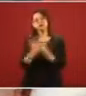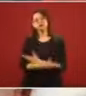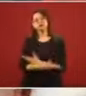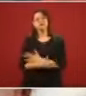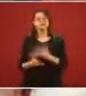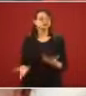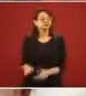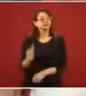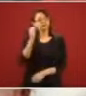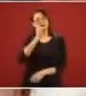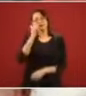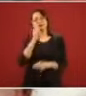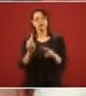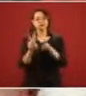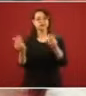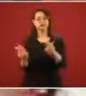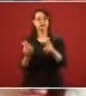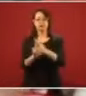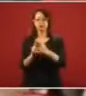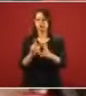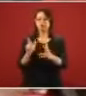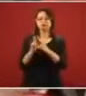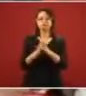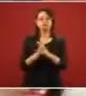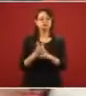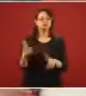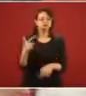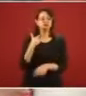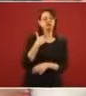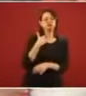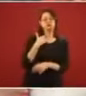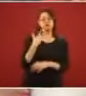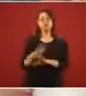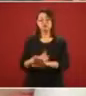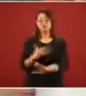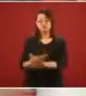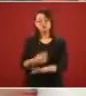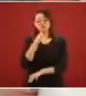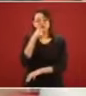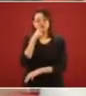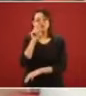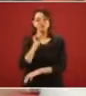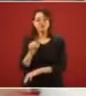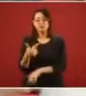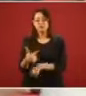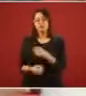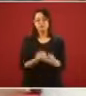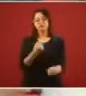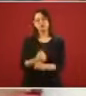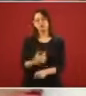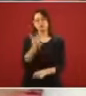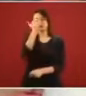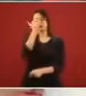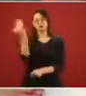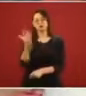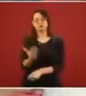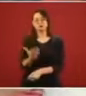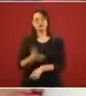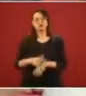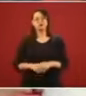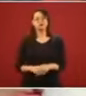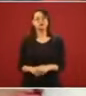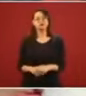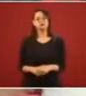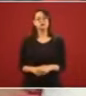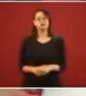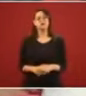es todo condenable, más contra una menor, contra una niña de 7 años. Y bueno, incluso ya